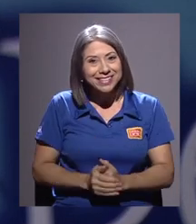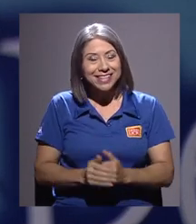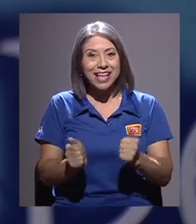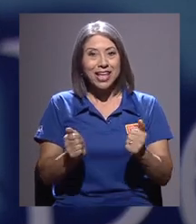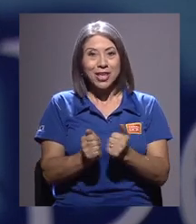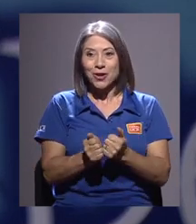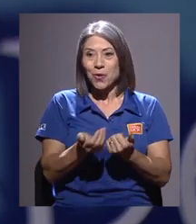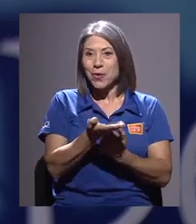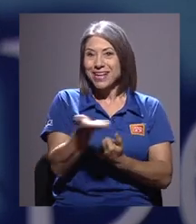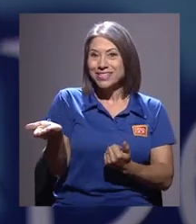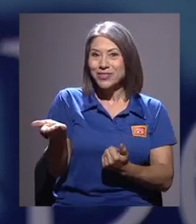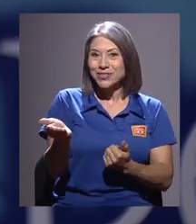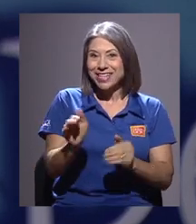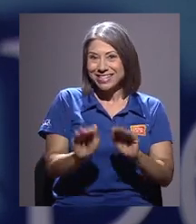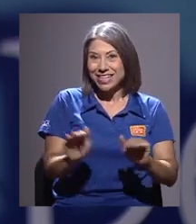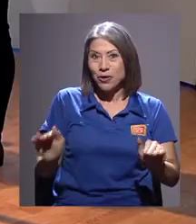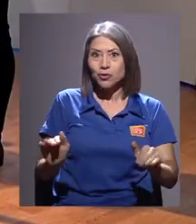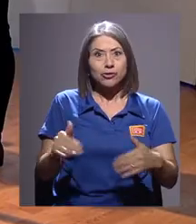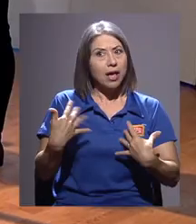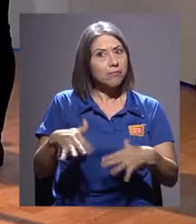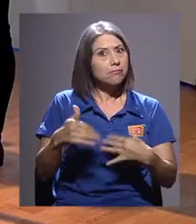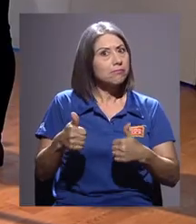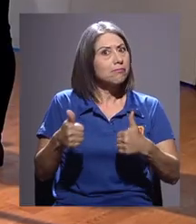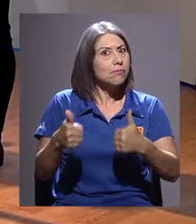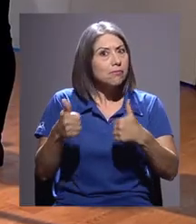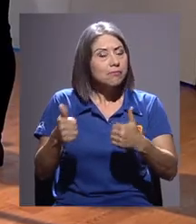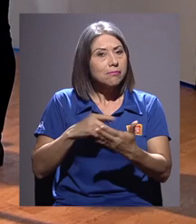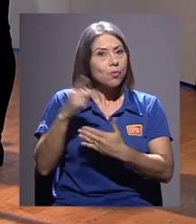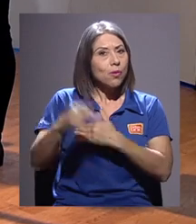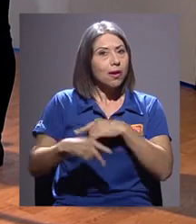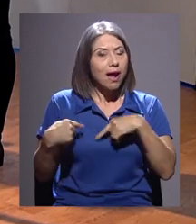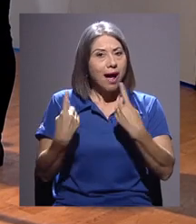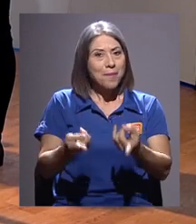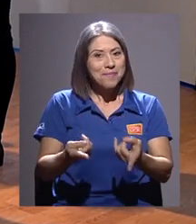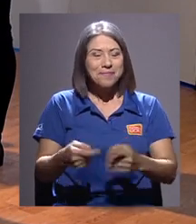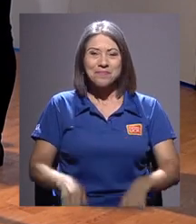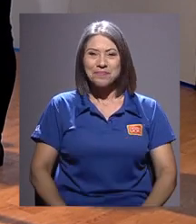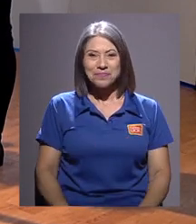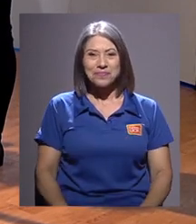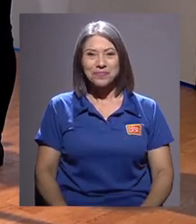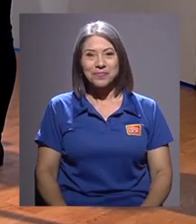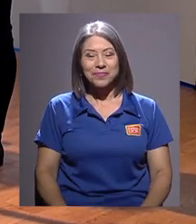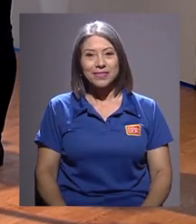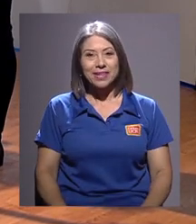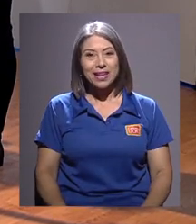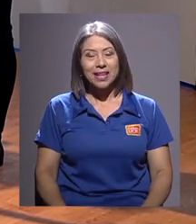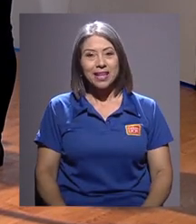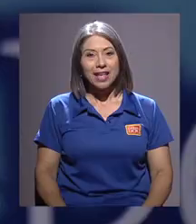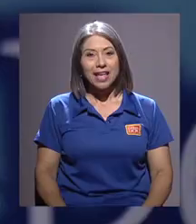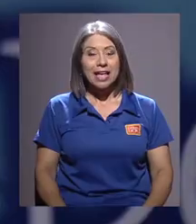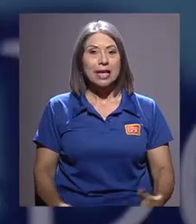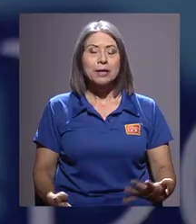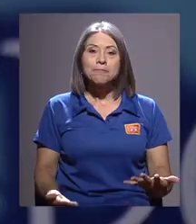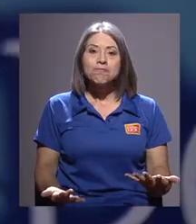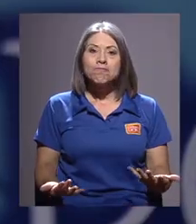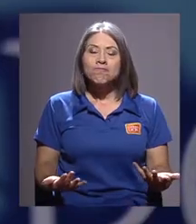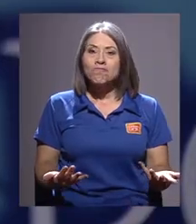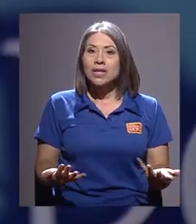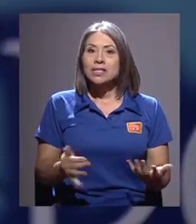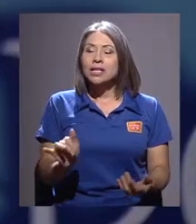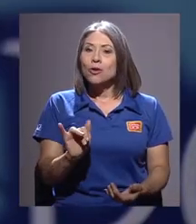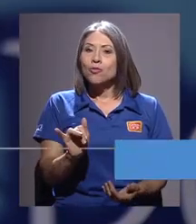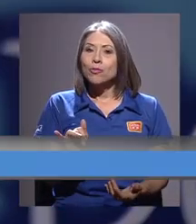estos chicos que se han desempeñado también durante el programa el día de hoy vieras que